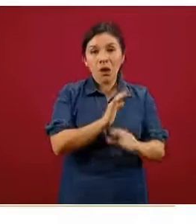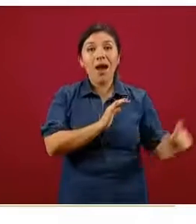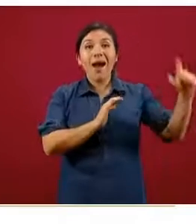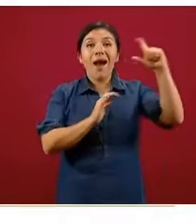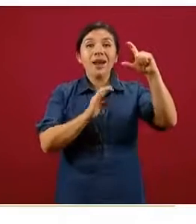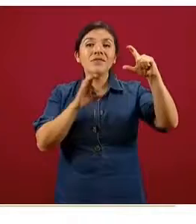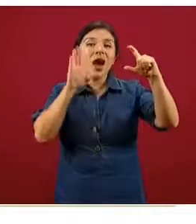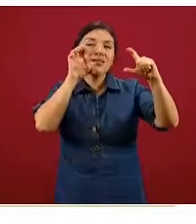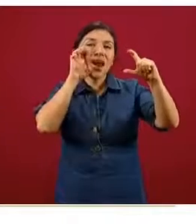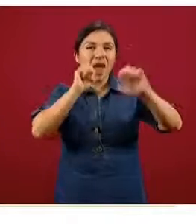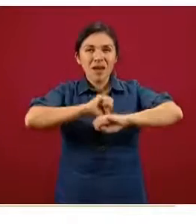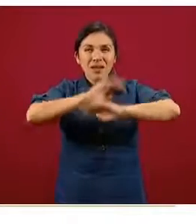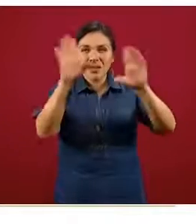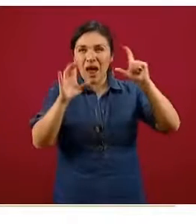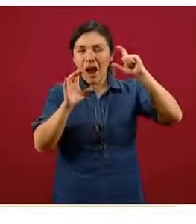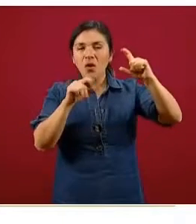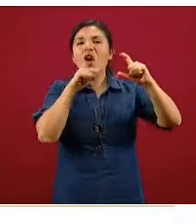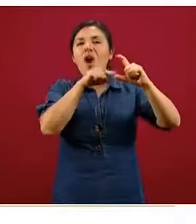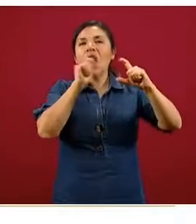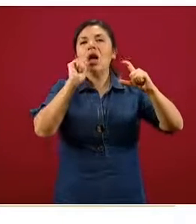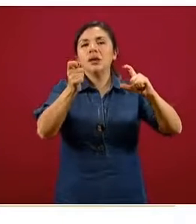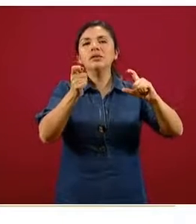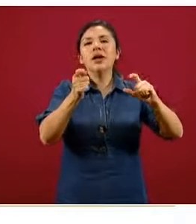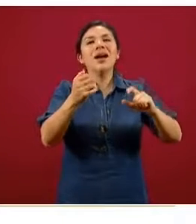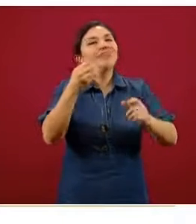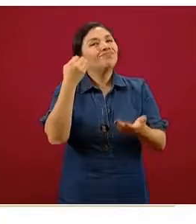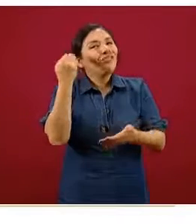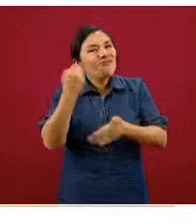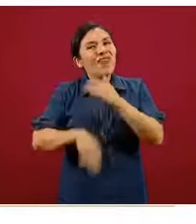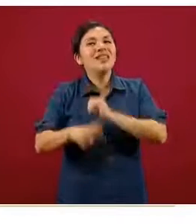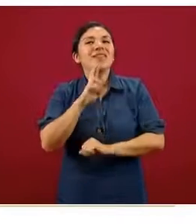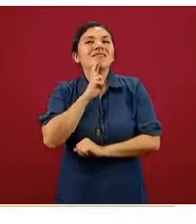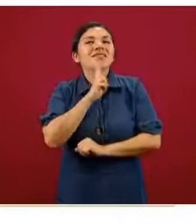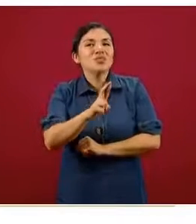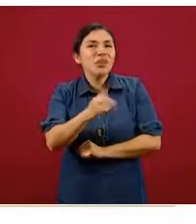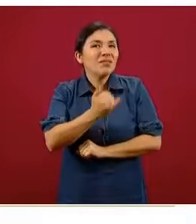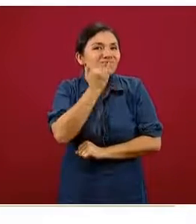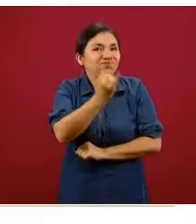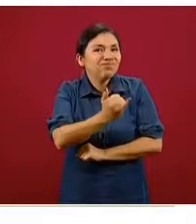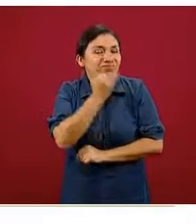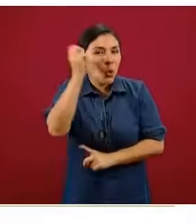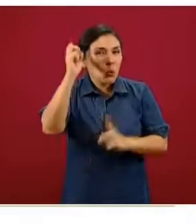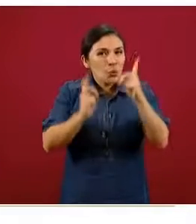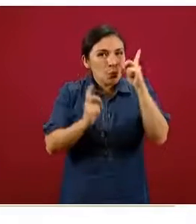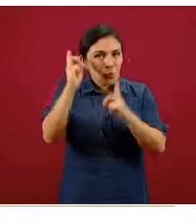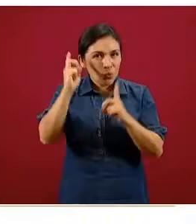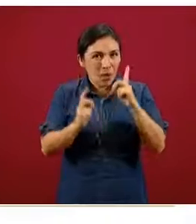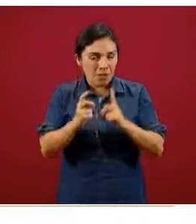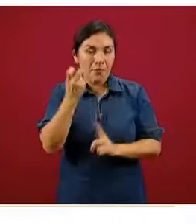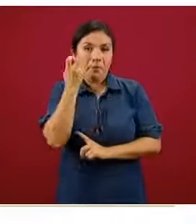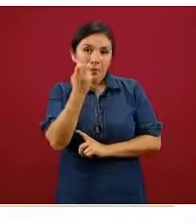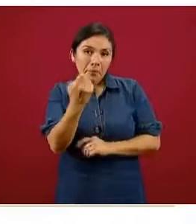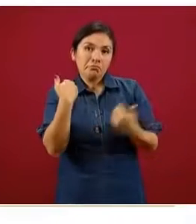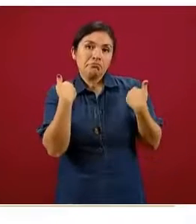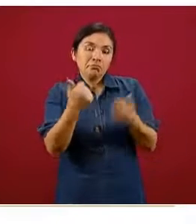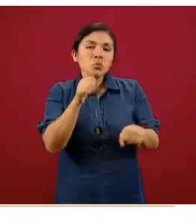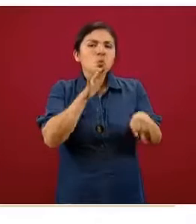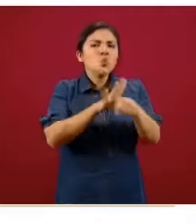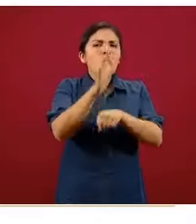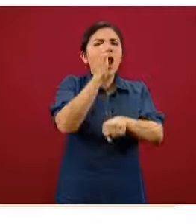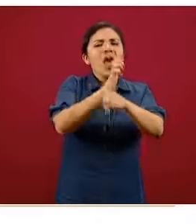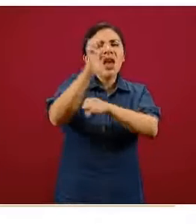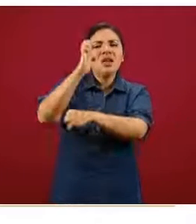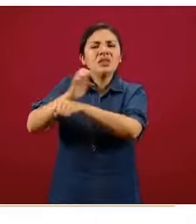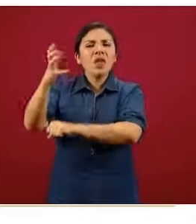superior en color naranja claro tenemos los casos que aún son sospechosos. Con esto podemos ver también qué entidades